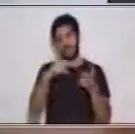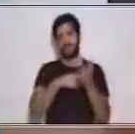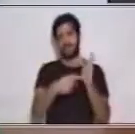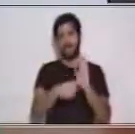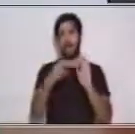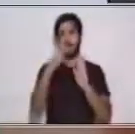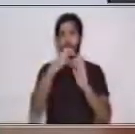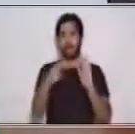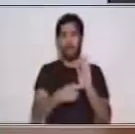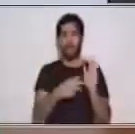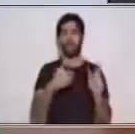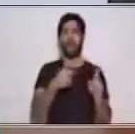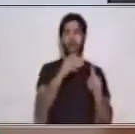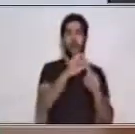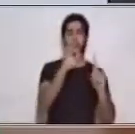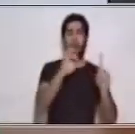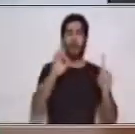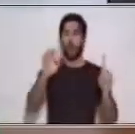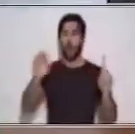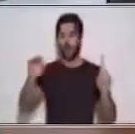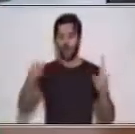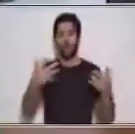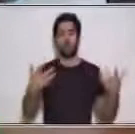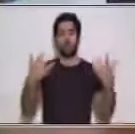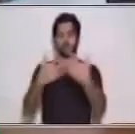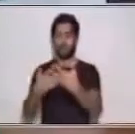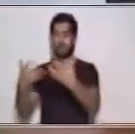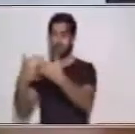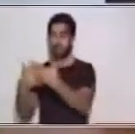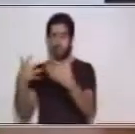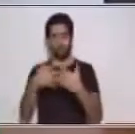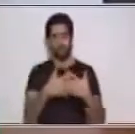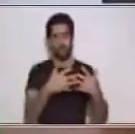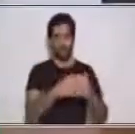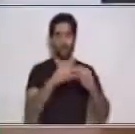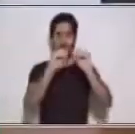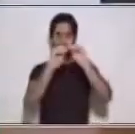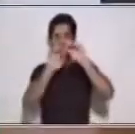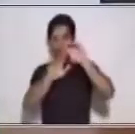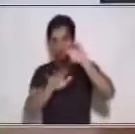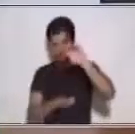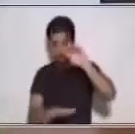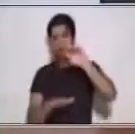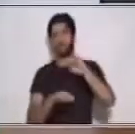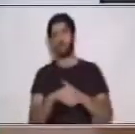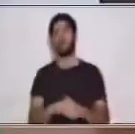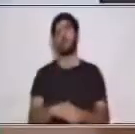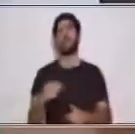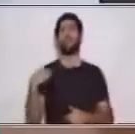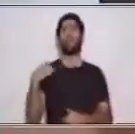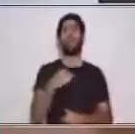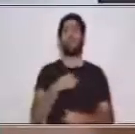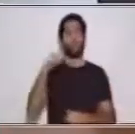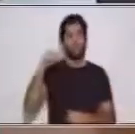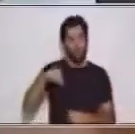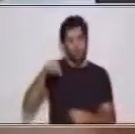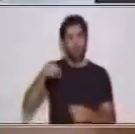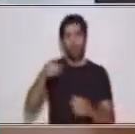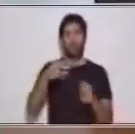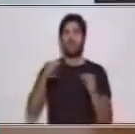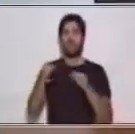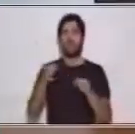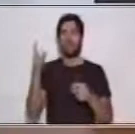una secuencia y que están unidos por conectores. Hoy vamos a hablar un poquito sobre los conectores. Es importante que